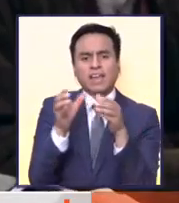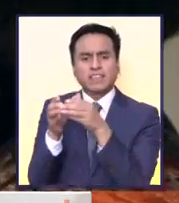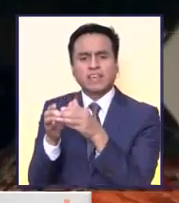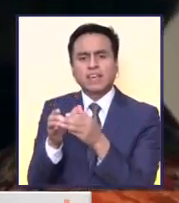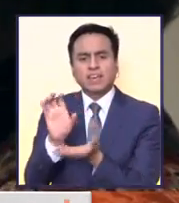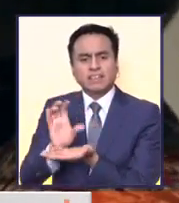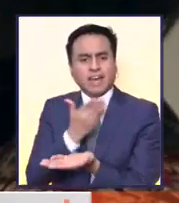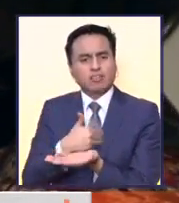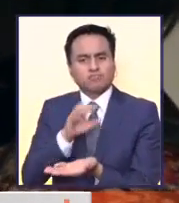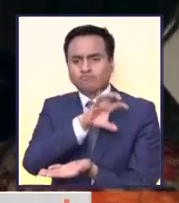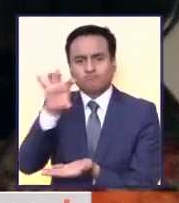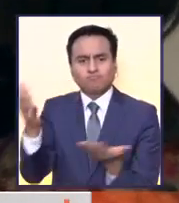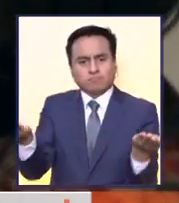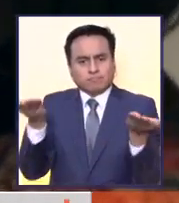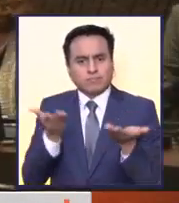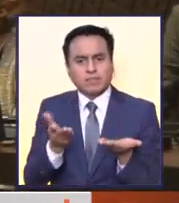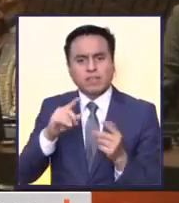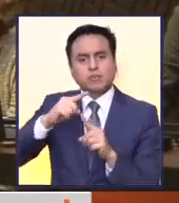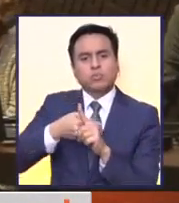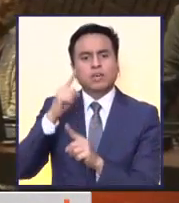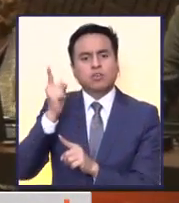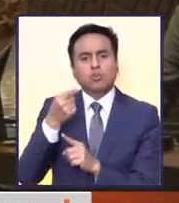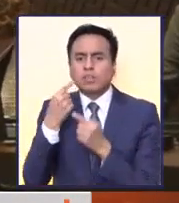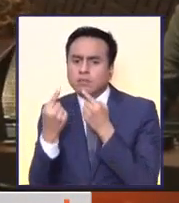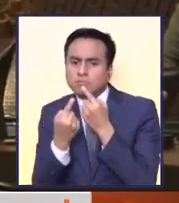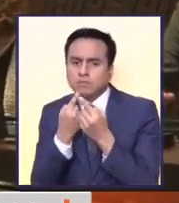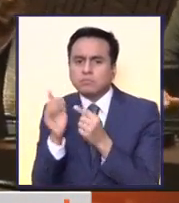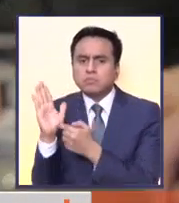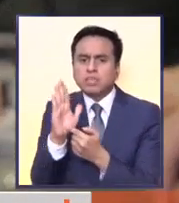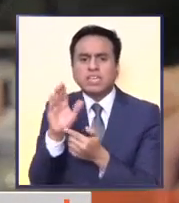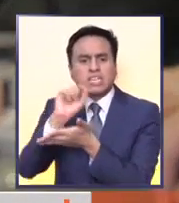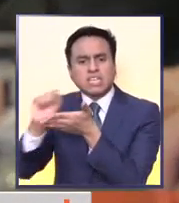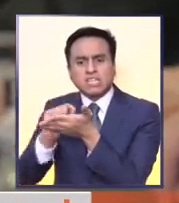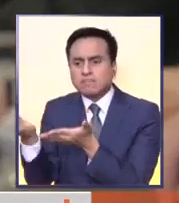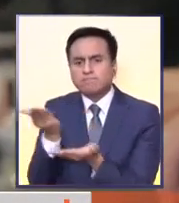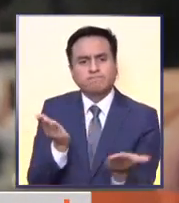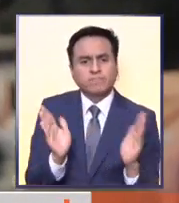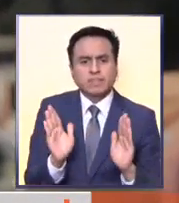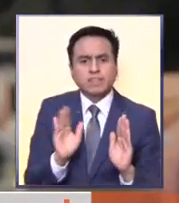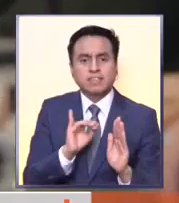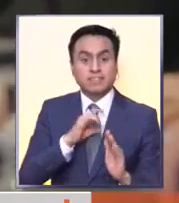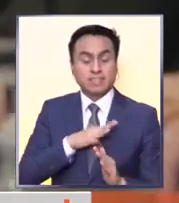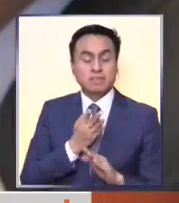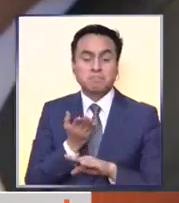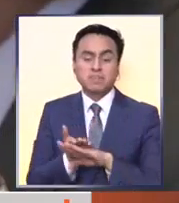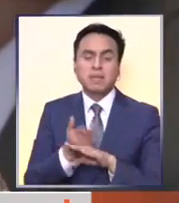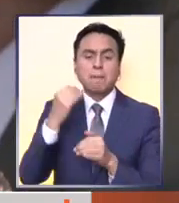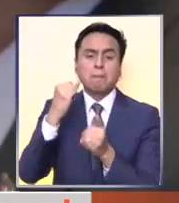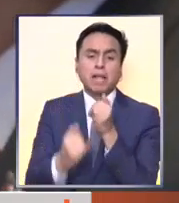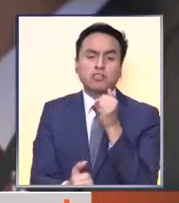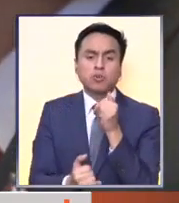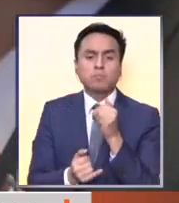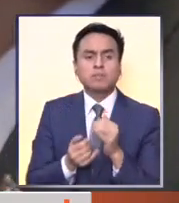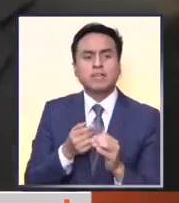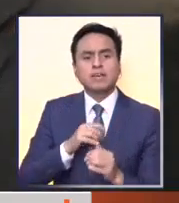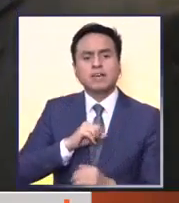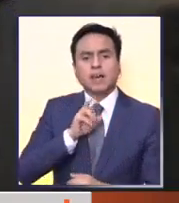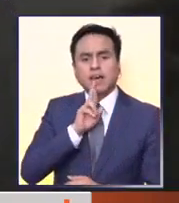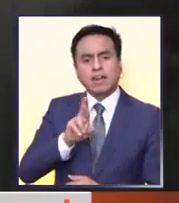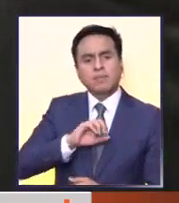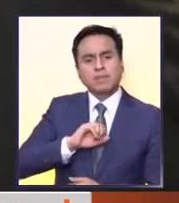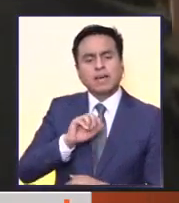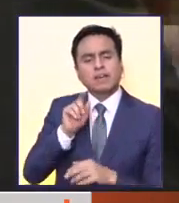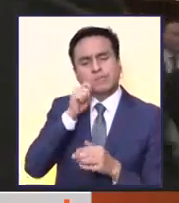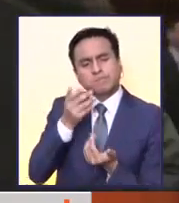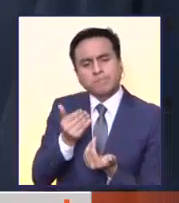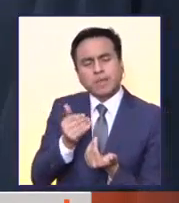estados para evaluar una segunda ronda de presentaciones escritas. En Chile se estudia solicitar plazo para presentar una réplica, a la que